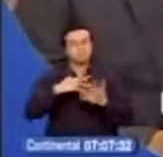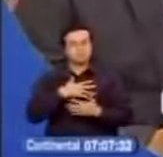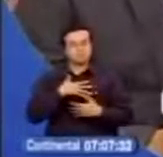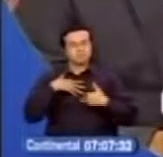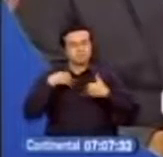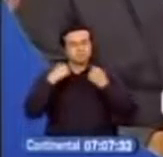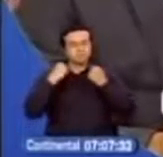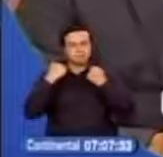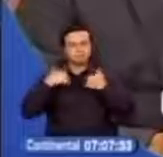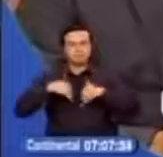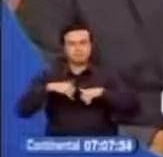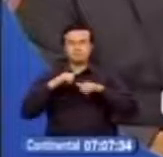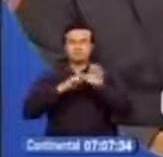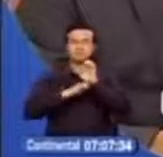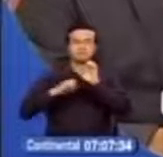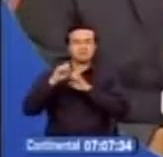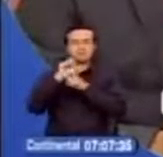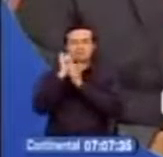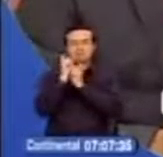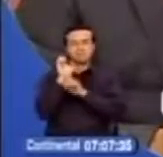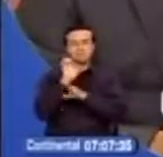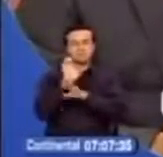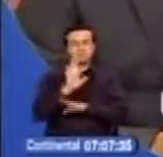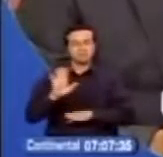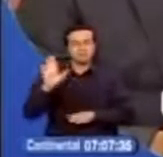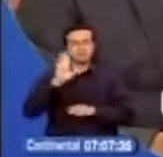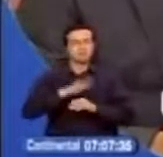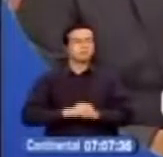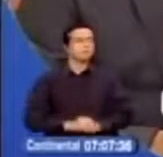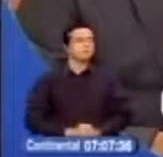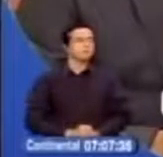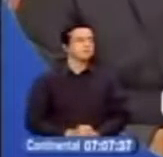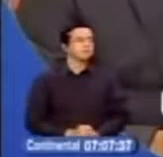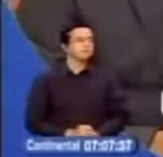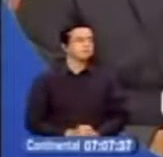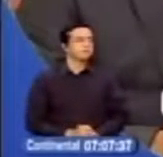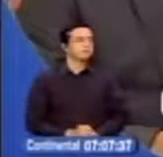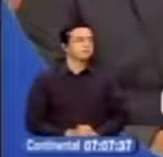permitan reestructurarlo debidamente a nuestro país.